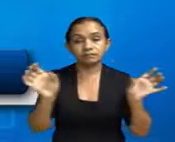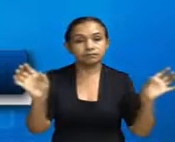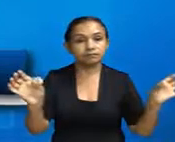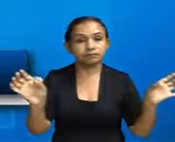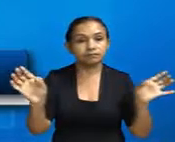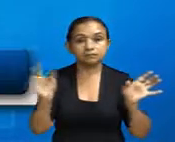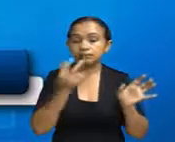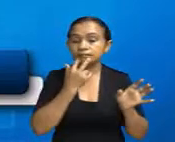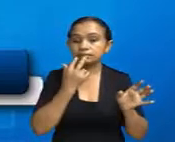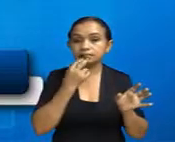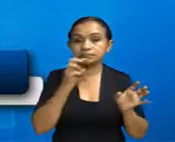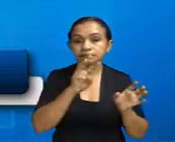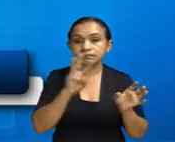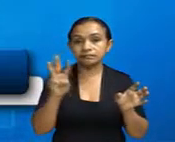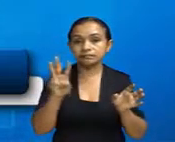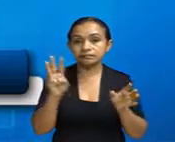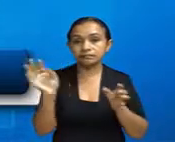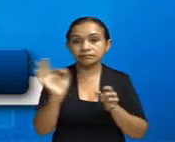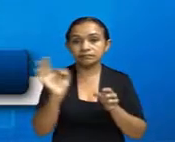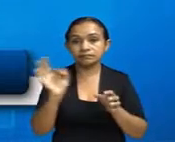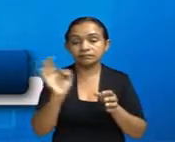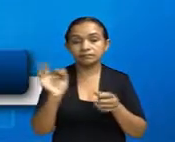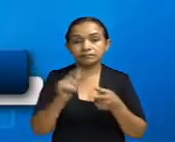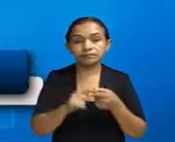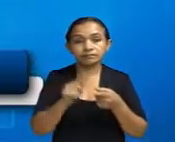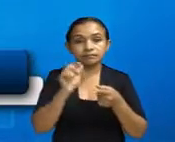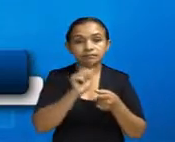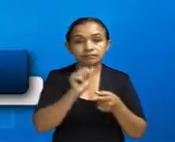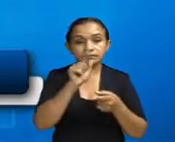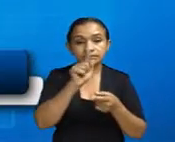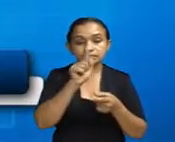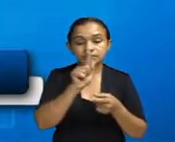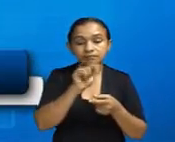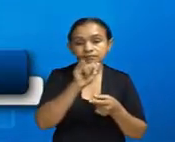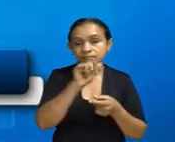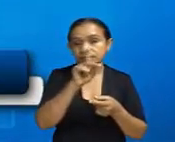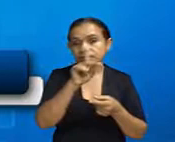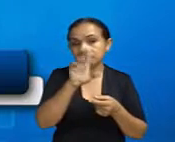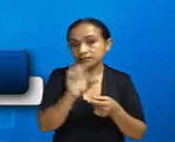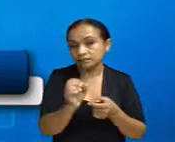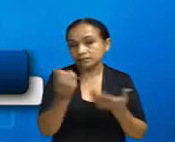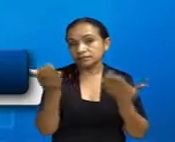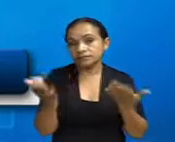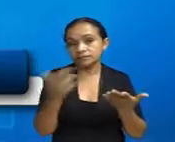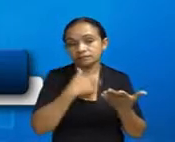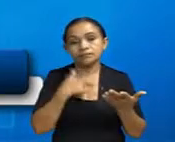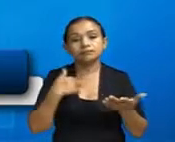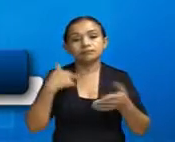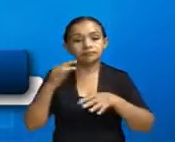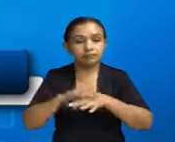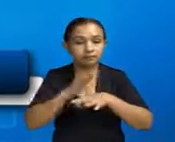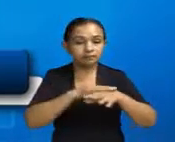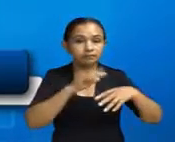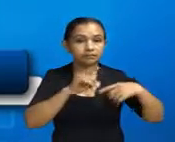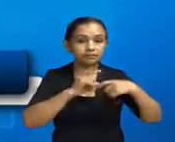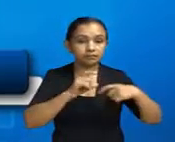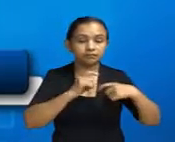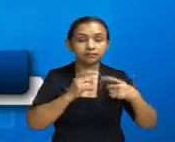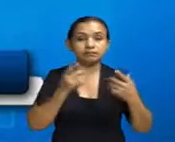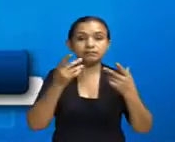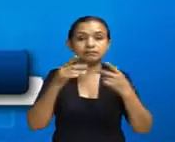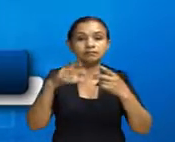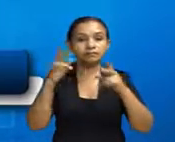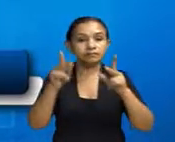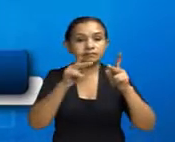no cumple los 3, es un síntoma de angina típico como la disnea, pero también es angina y es una alerta al corazón. Cuando las